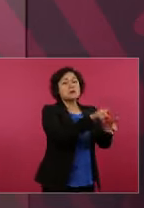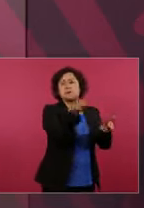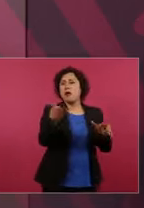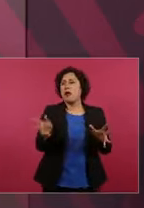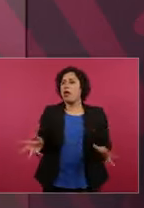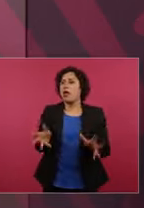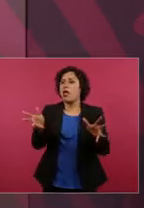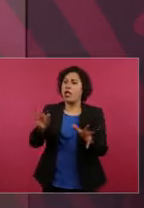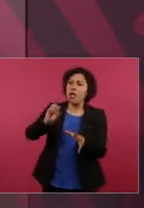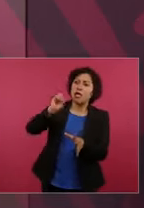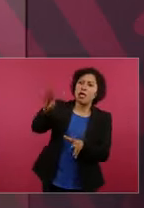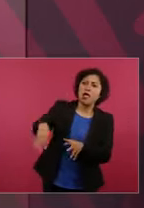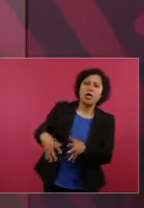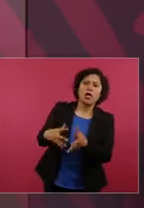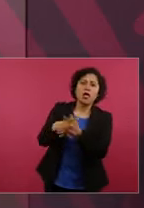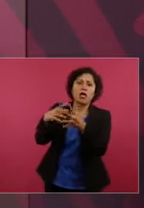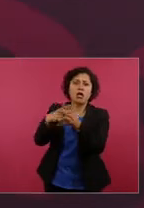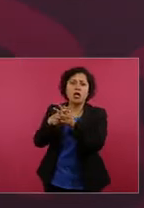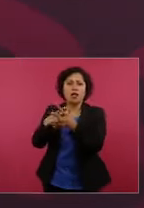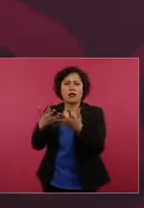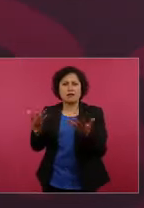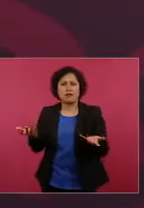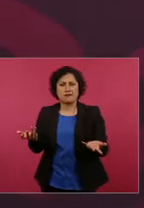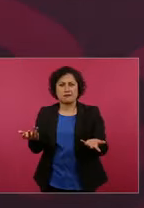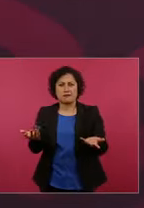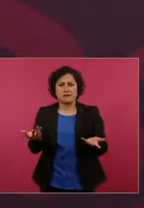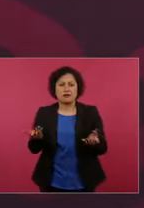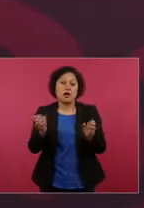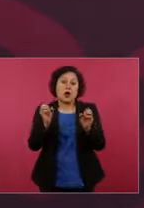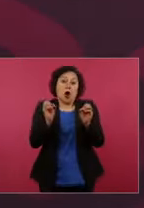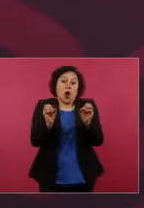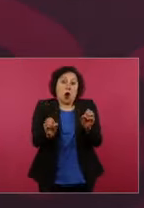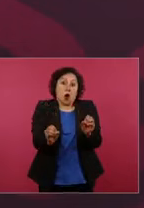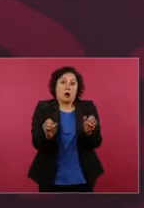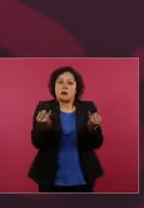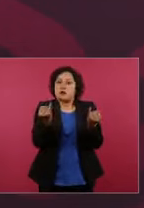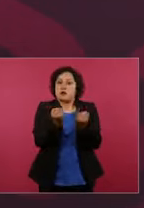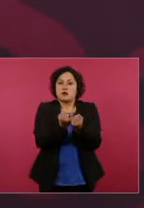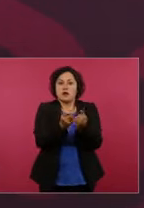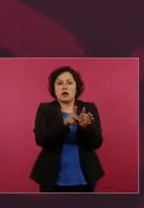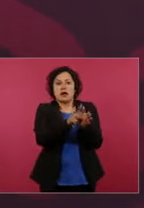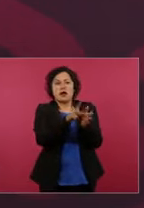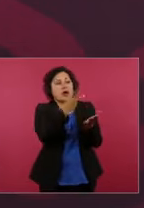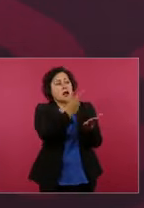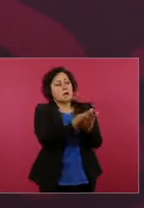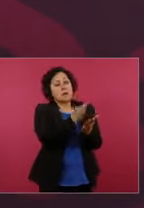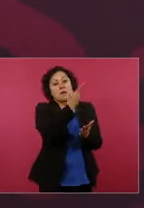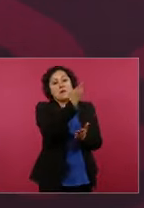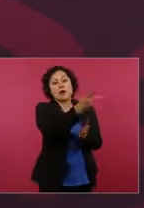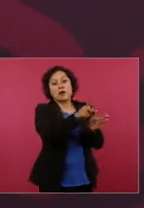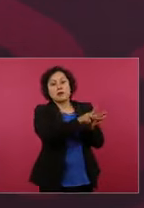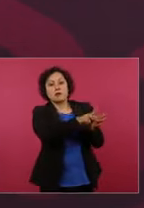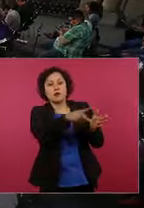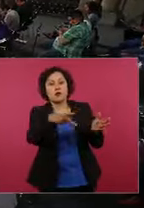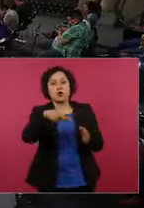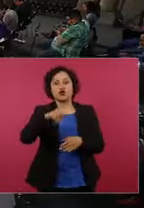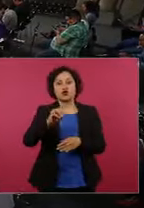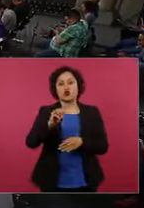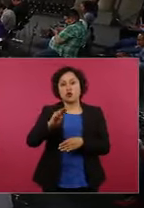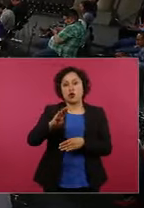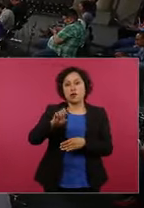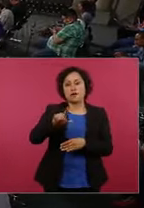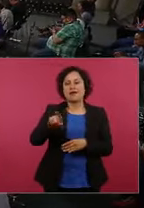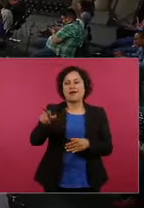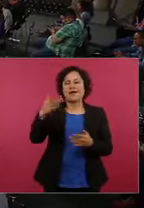o premios Nobel del periodismo. Ya sé, no existe